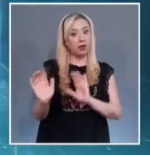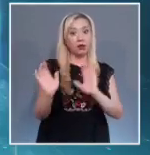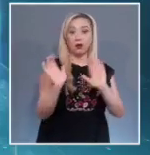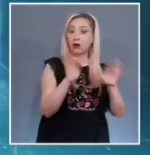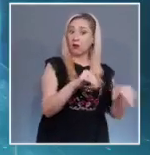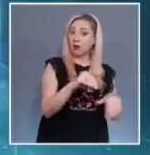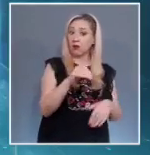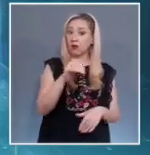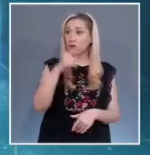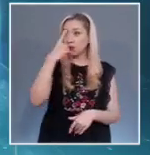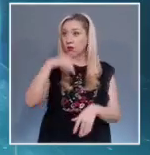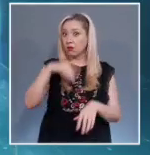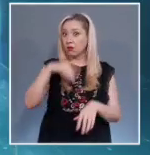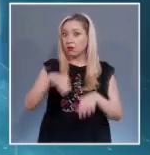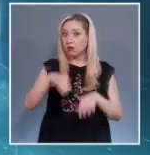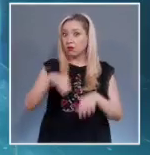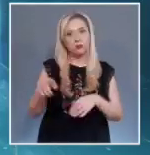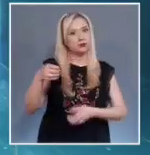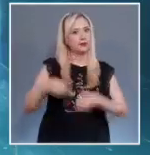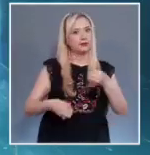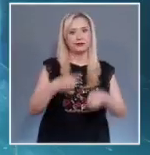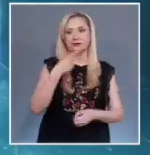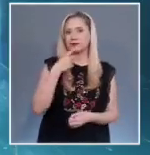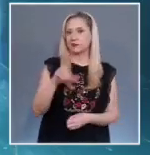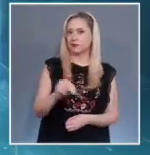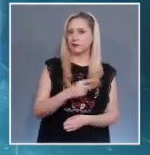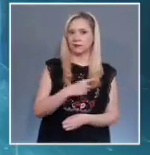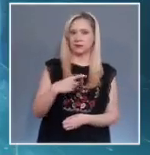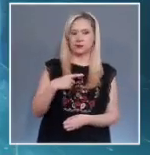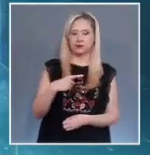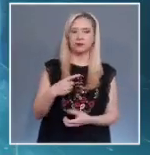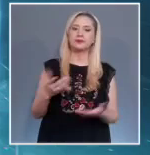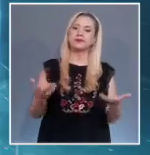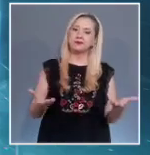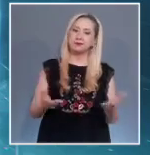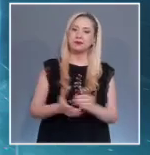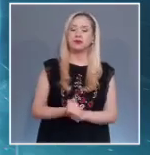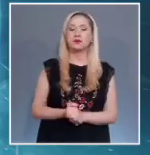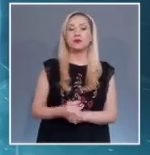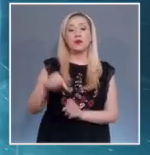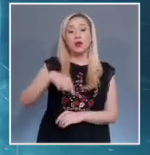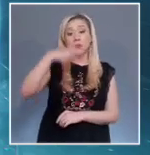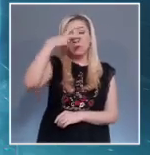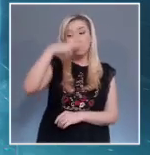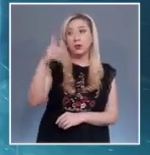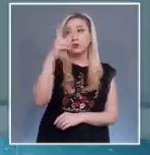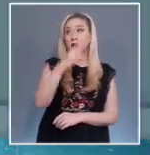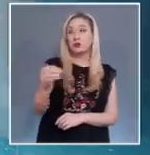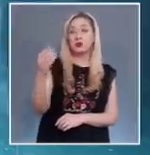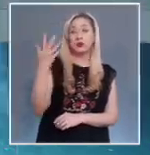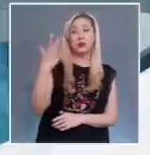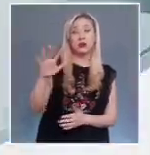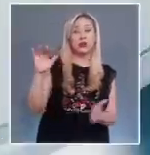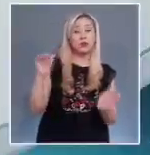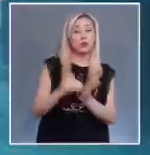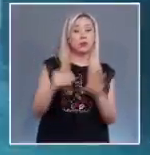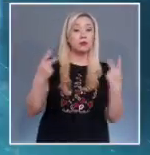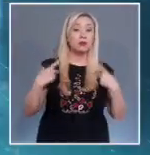En México existen más de 110,000 personas reportadas como desaparecidas y no localizadas.